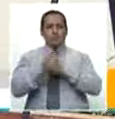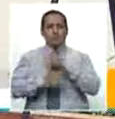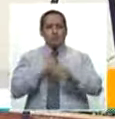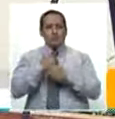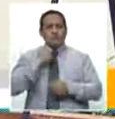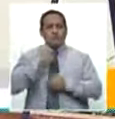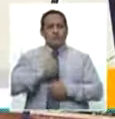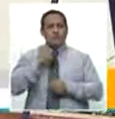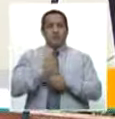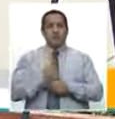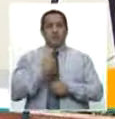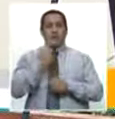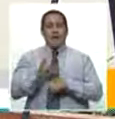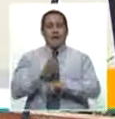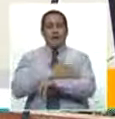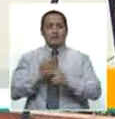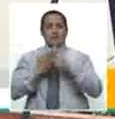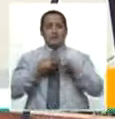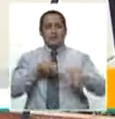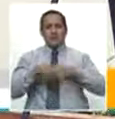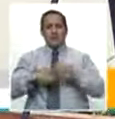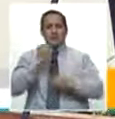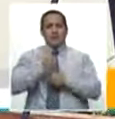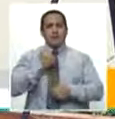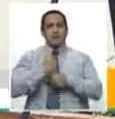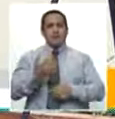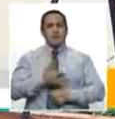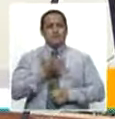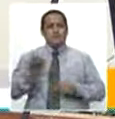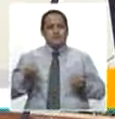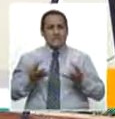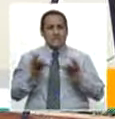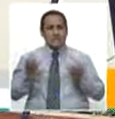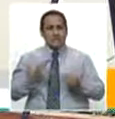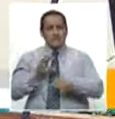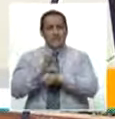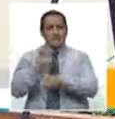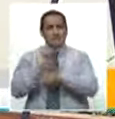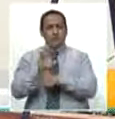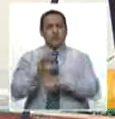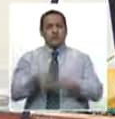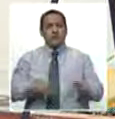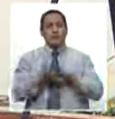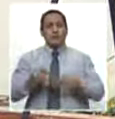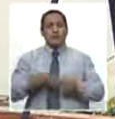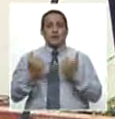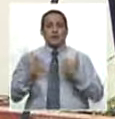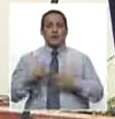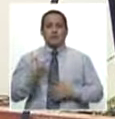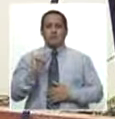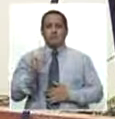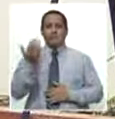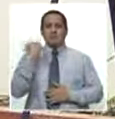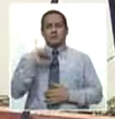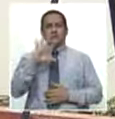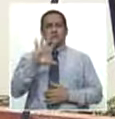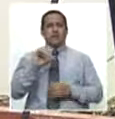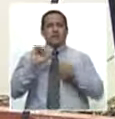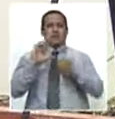interrumpida. Al comienzo hacíamos trabajos de sensibilización, de capacitación, pero ahora ya desde hace